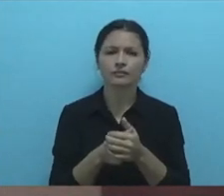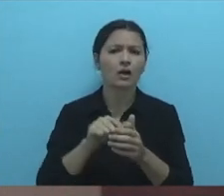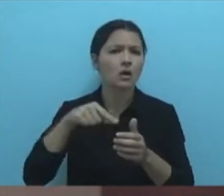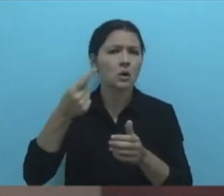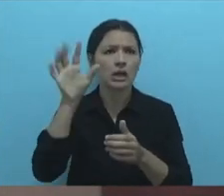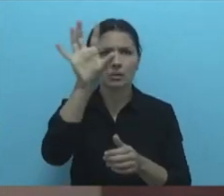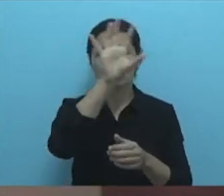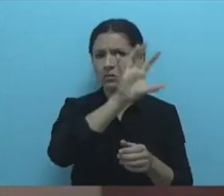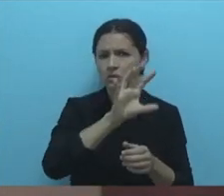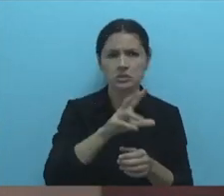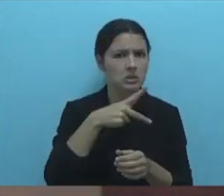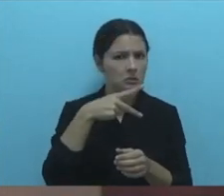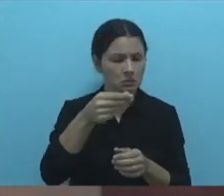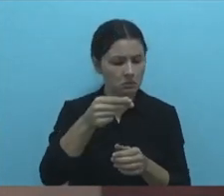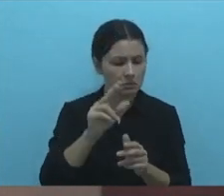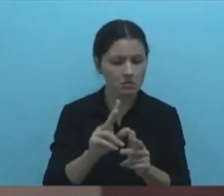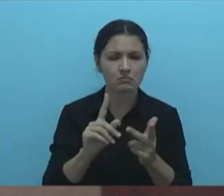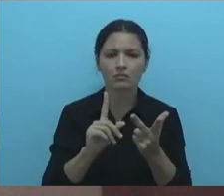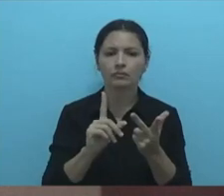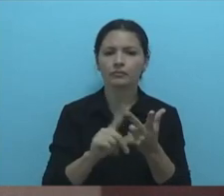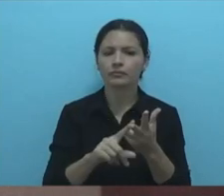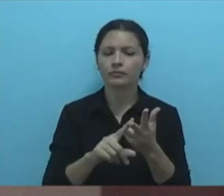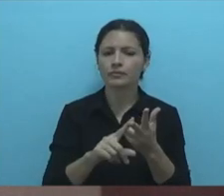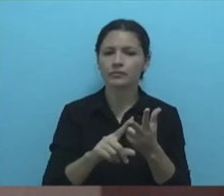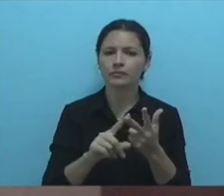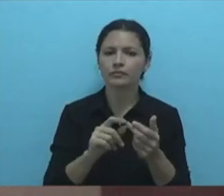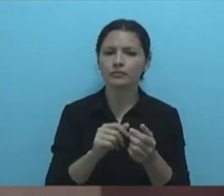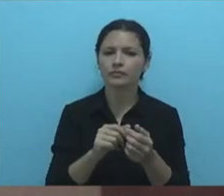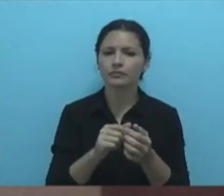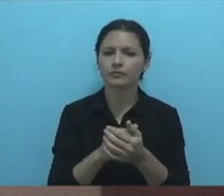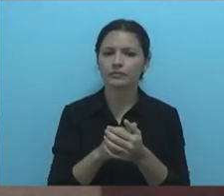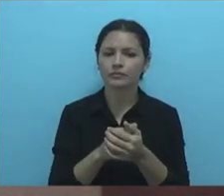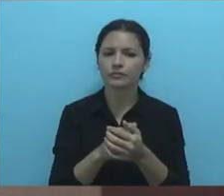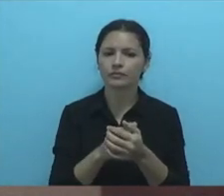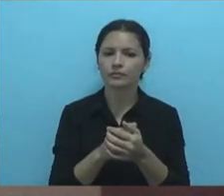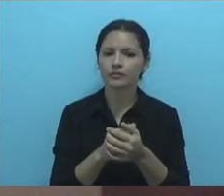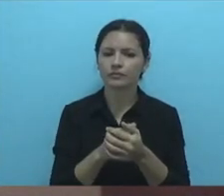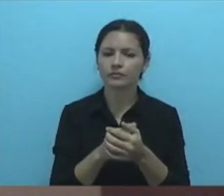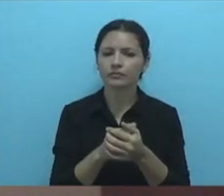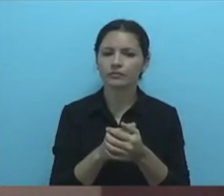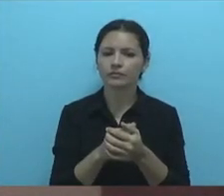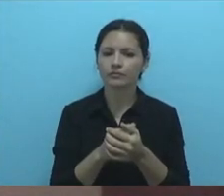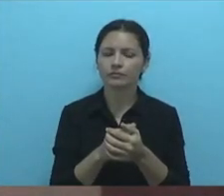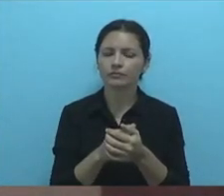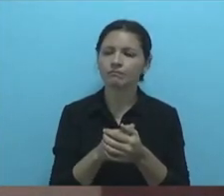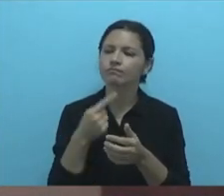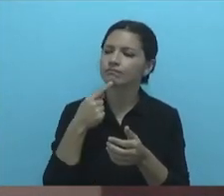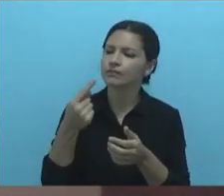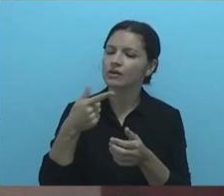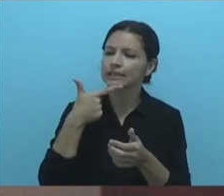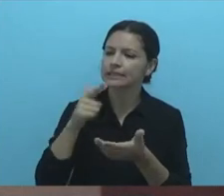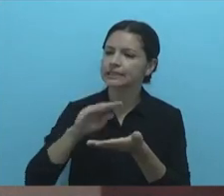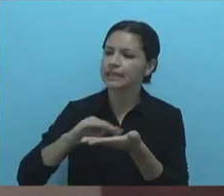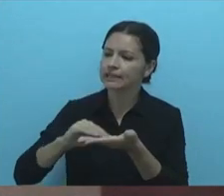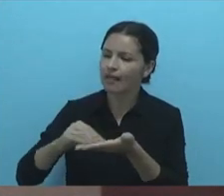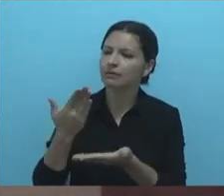ninguna otra provincia y fue por la lucha de las compañeras y compañeras de la provincia de Santa Fe del colectivo Así que al senado le vamos a